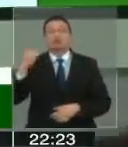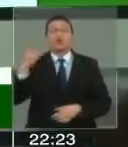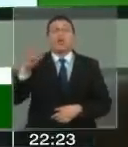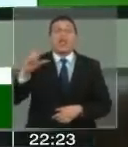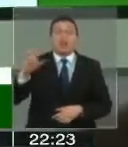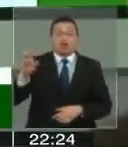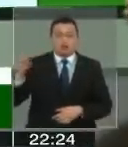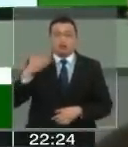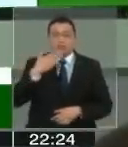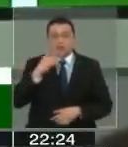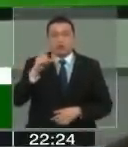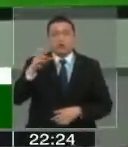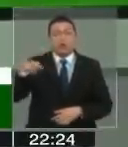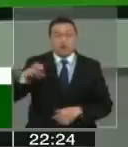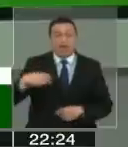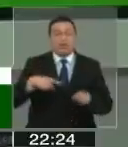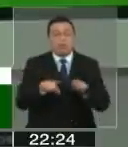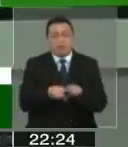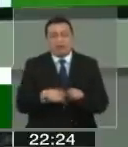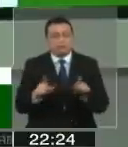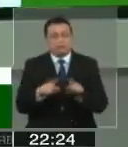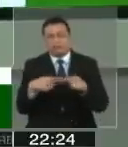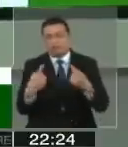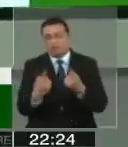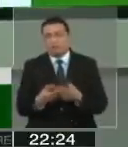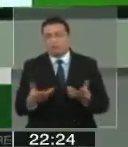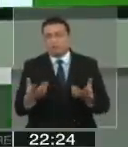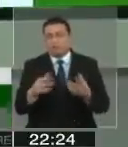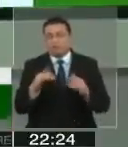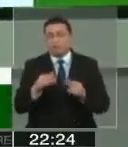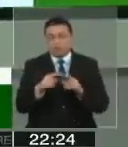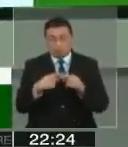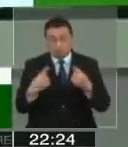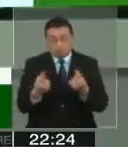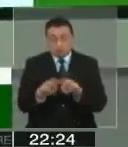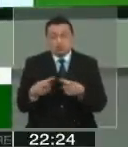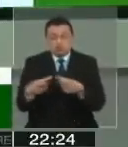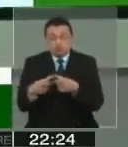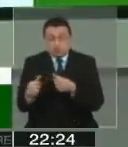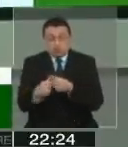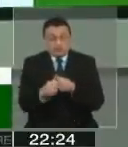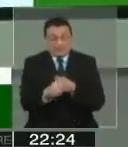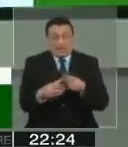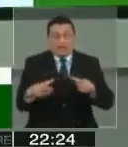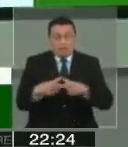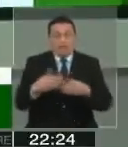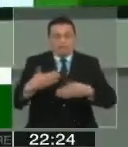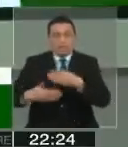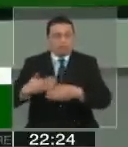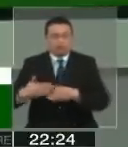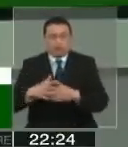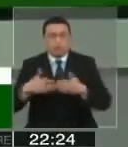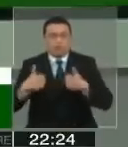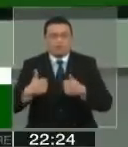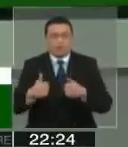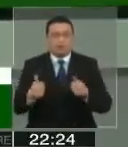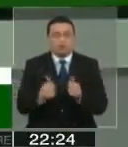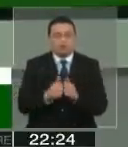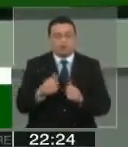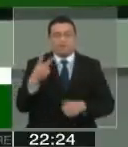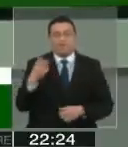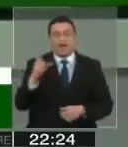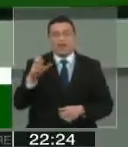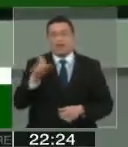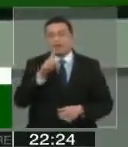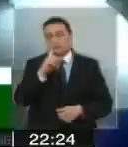también, mi cuñada, mi hermana. En general, el círculo es muy cercano, ha funcionado bastante bien con nosotros, con